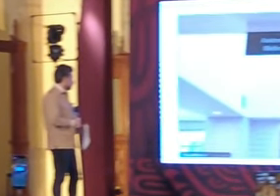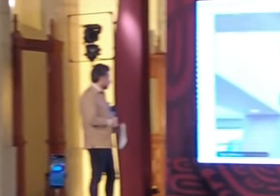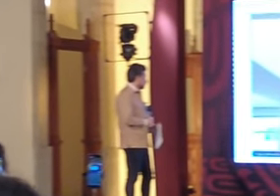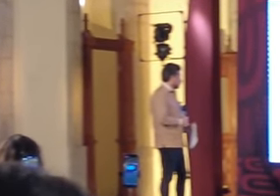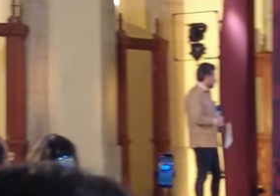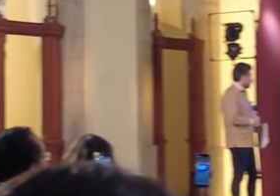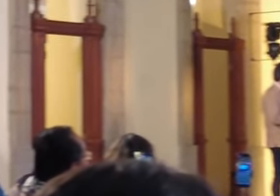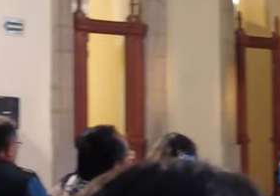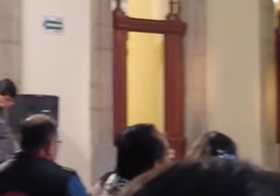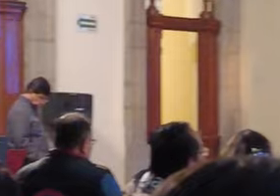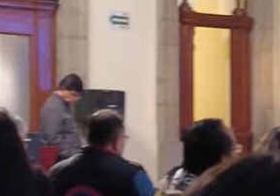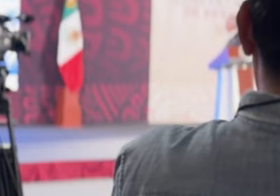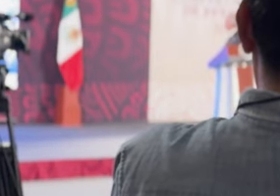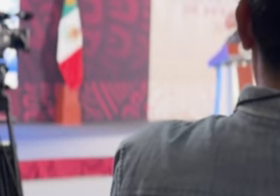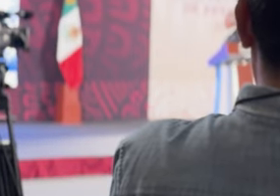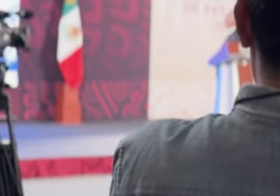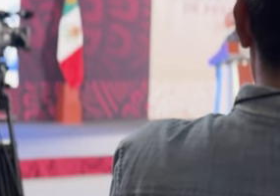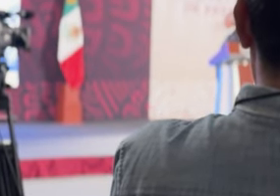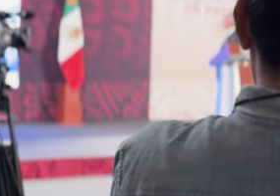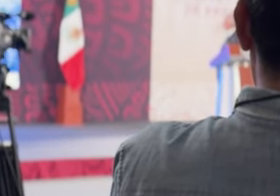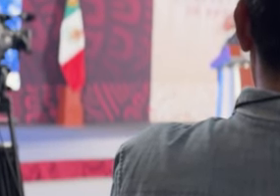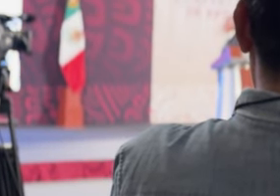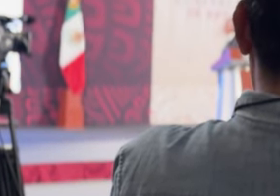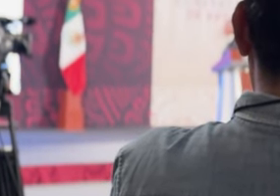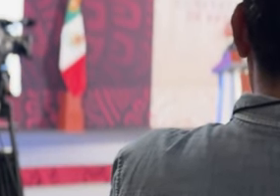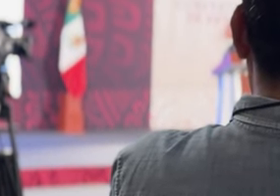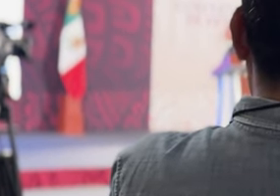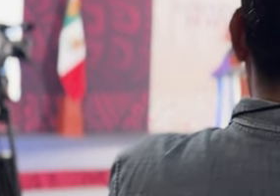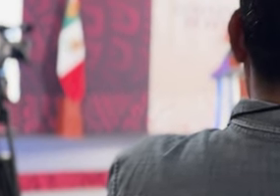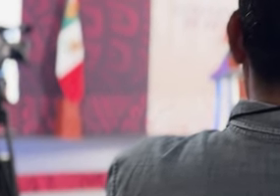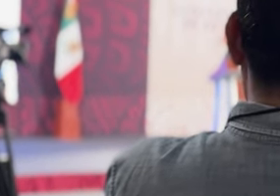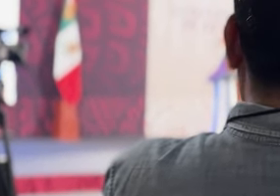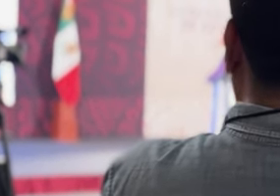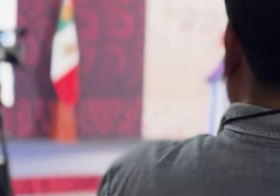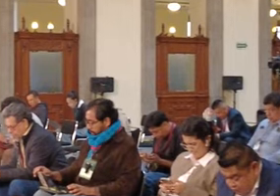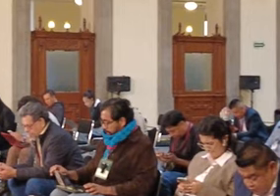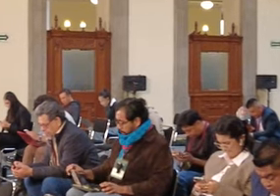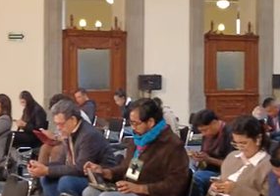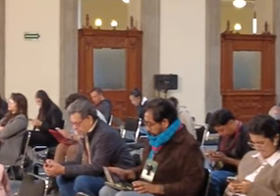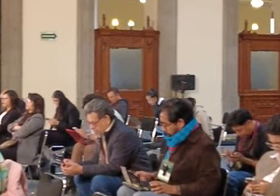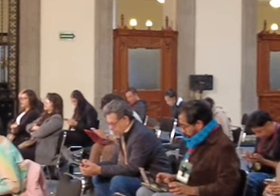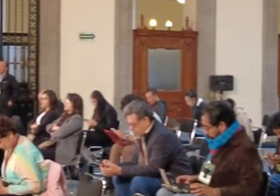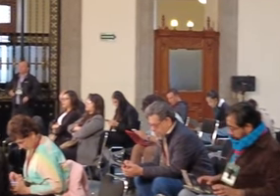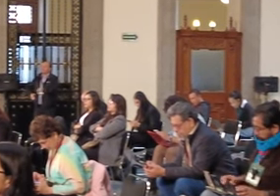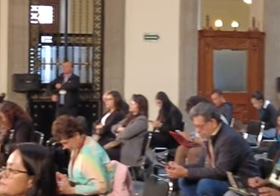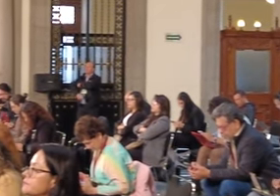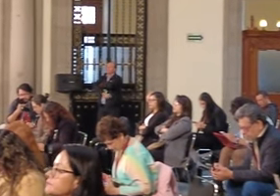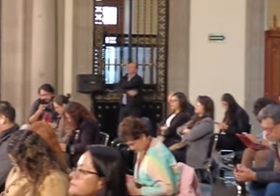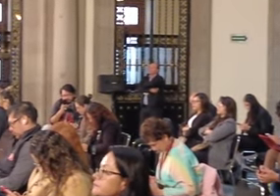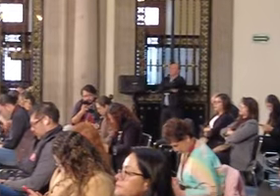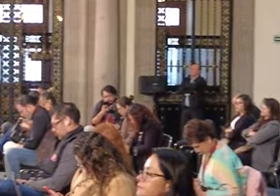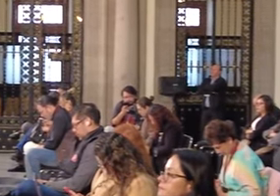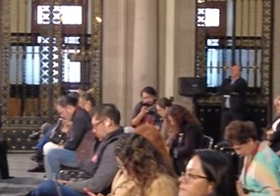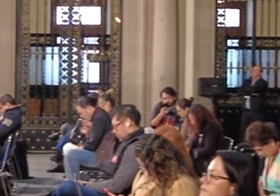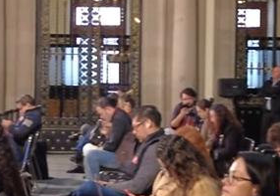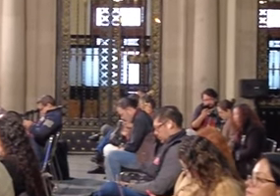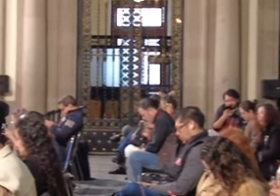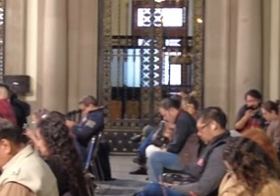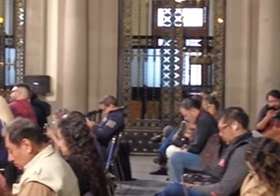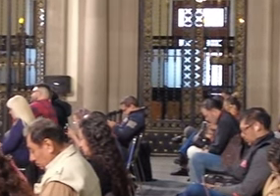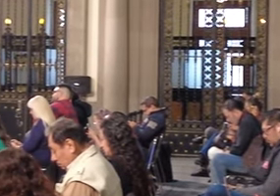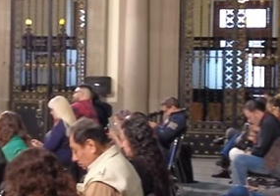del programa IMSS-Bienestar, el cual cerró el sexenio con un total del 100% en 14 estados y 9 se cuenta con